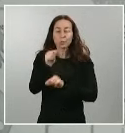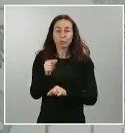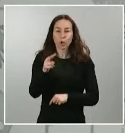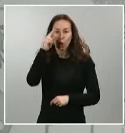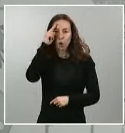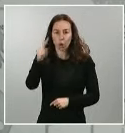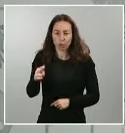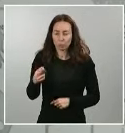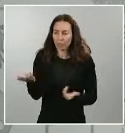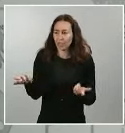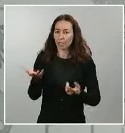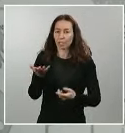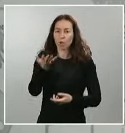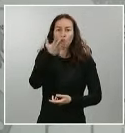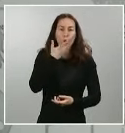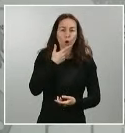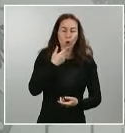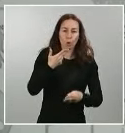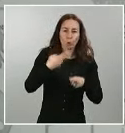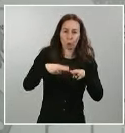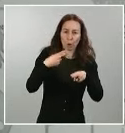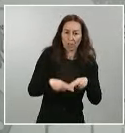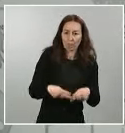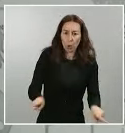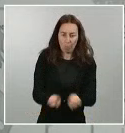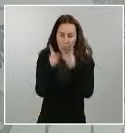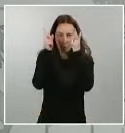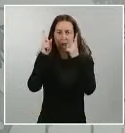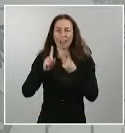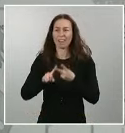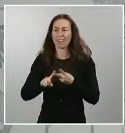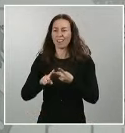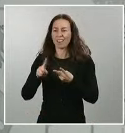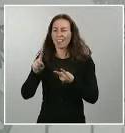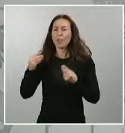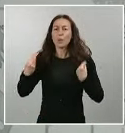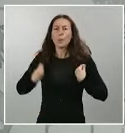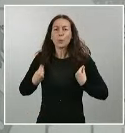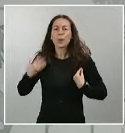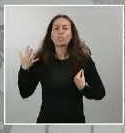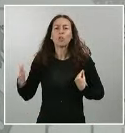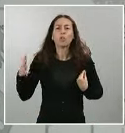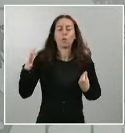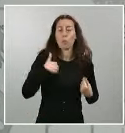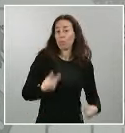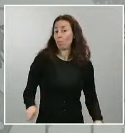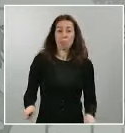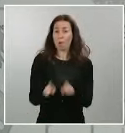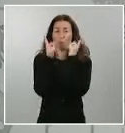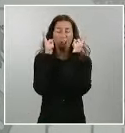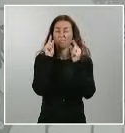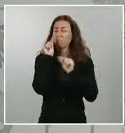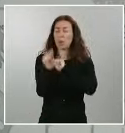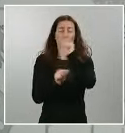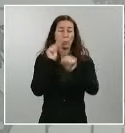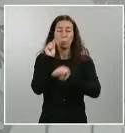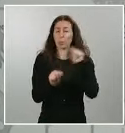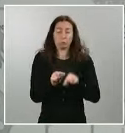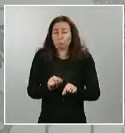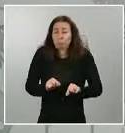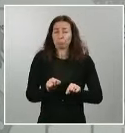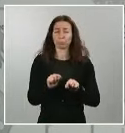político. Conservadores y progresistas de todo el mundo y también en nuestro país de distintos territorios nos vemos antes o después frente a las